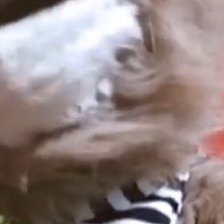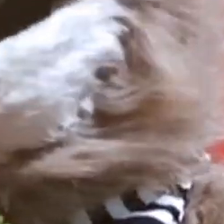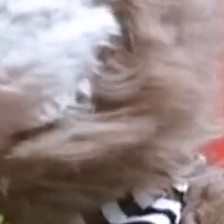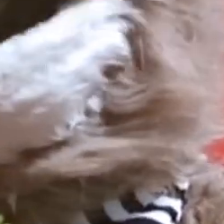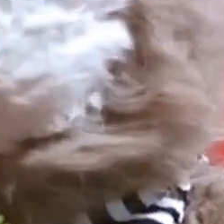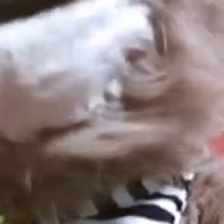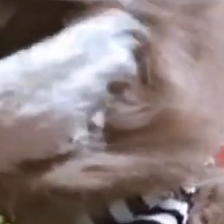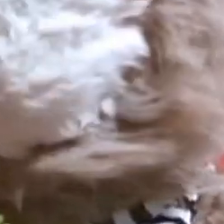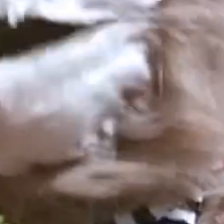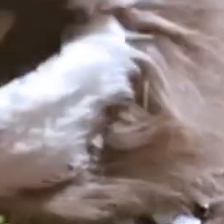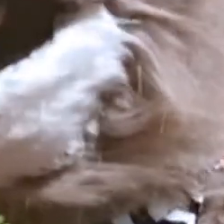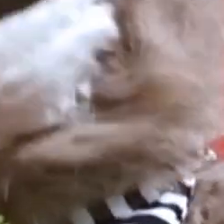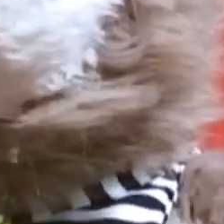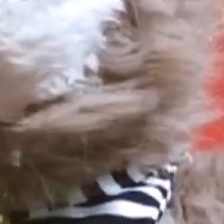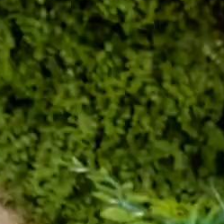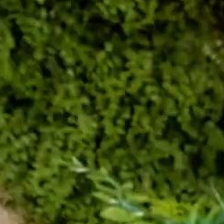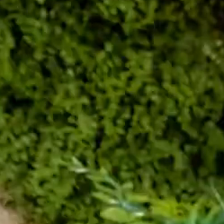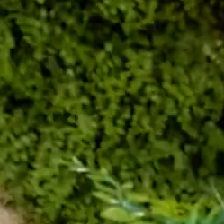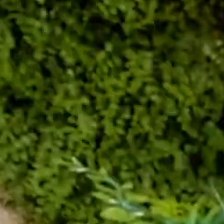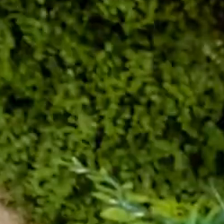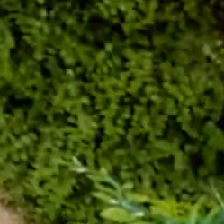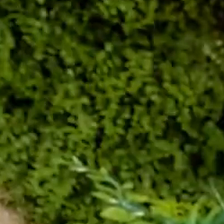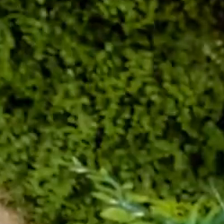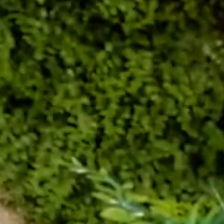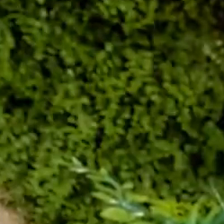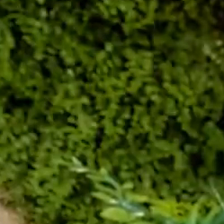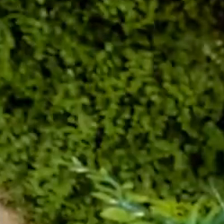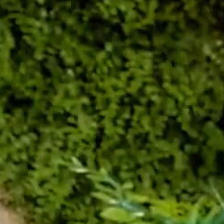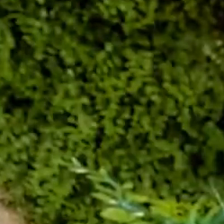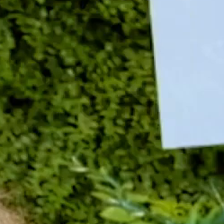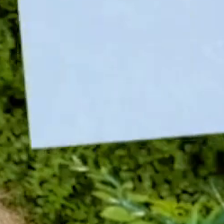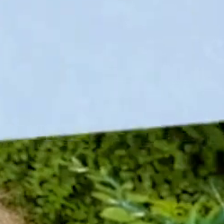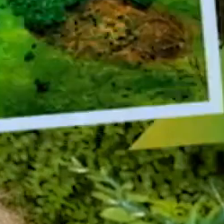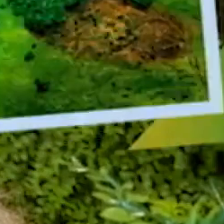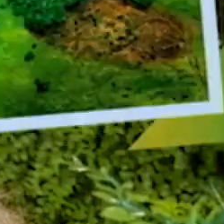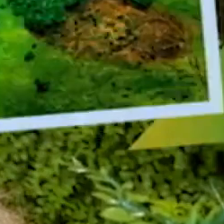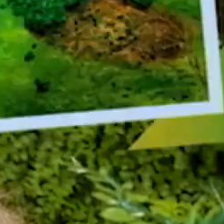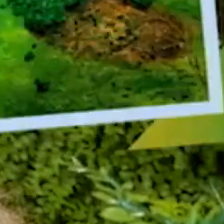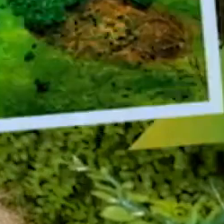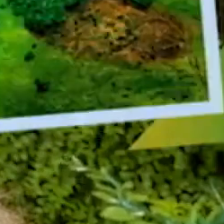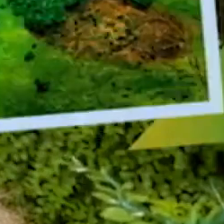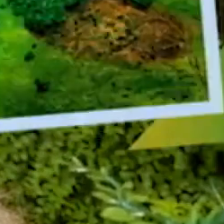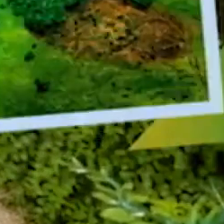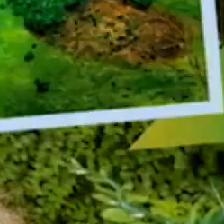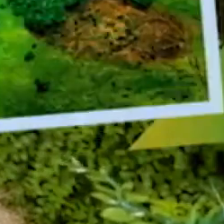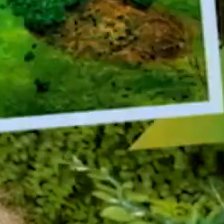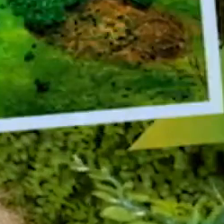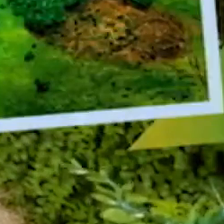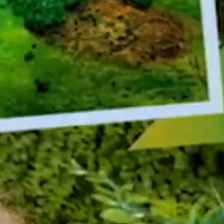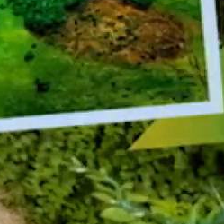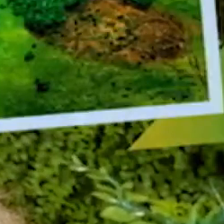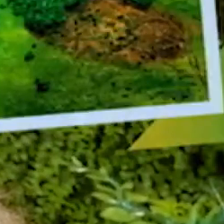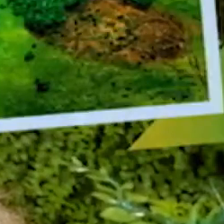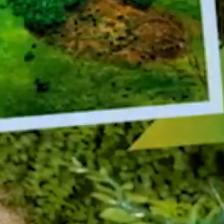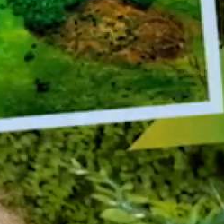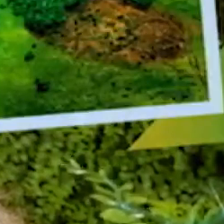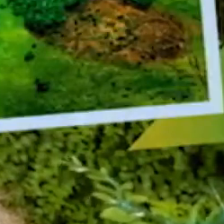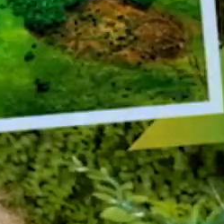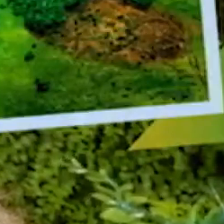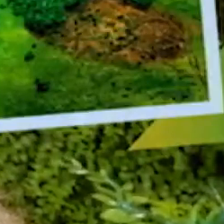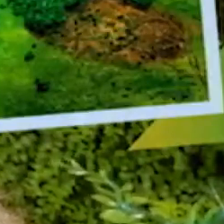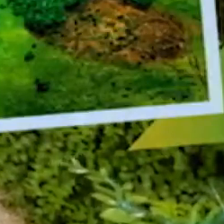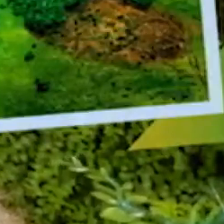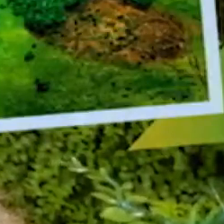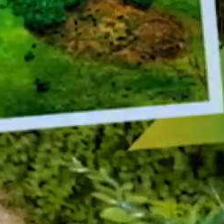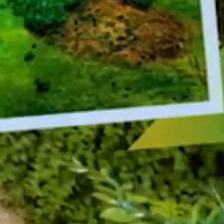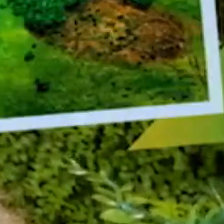la supervivencia de la vida. Los bosques bombean el oxígeno que necesitamos para vivir y